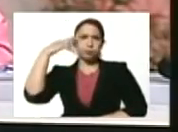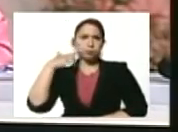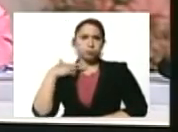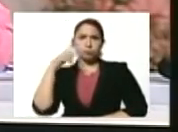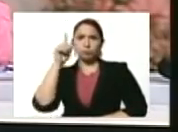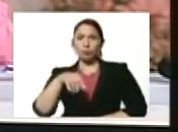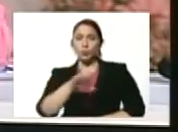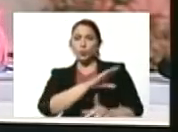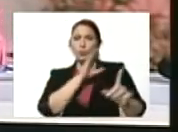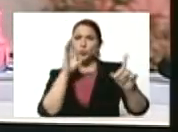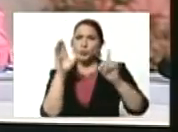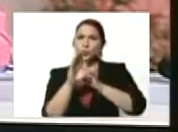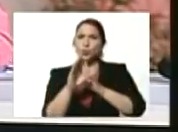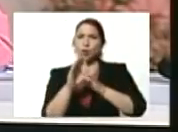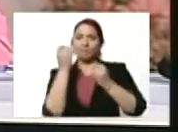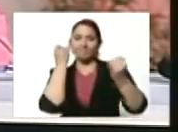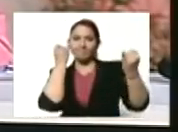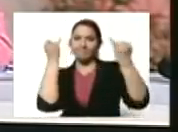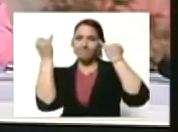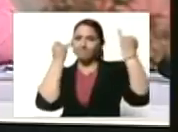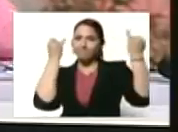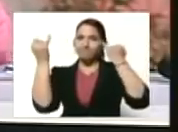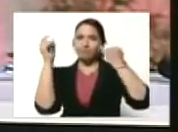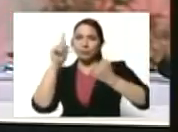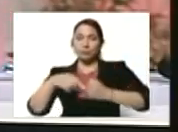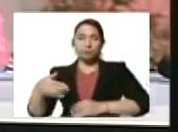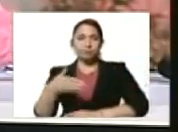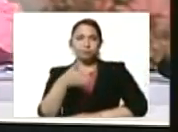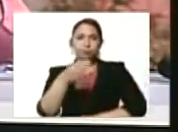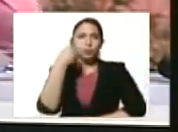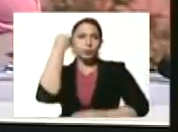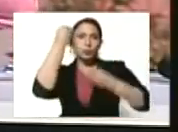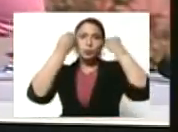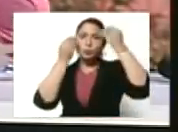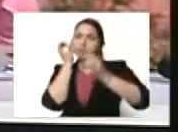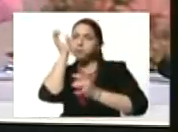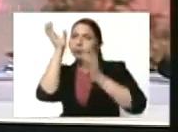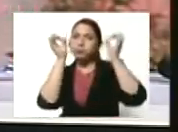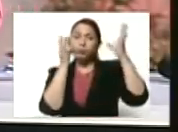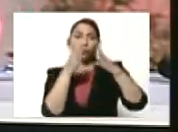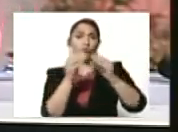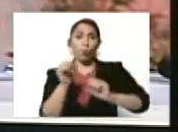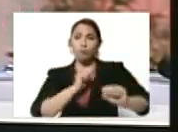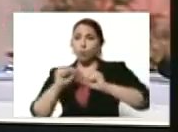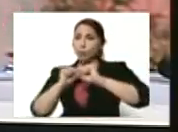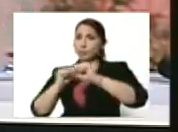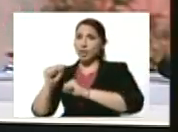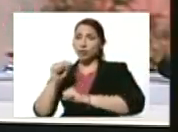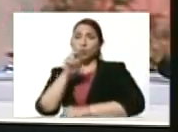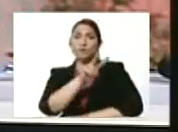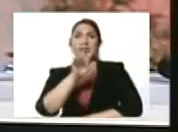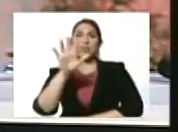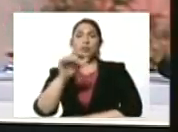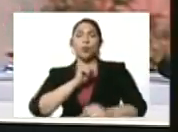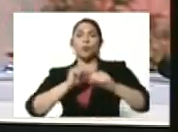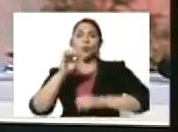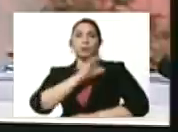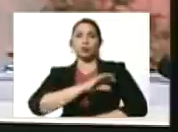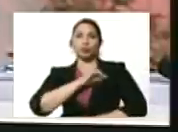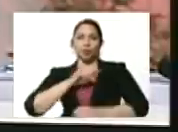la cultura, de los intelectuales, de los pensadores, de los creadores, todos los movimientos, 25 movimientos